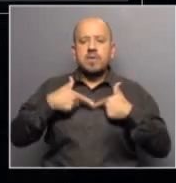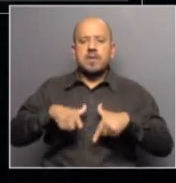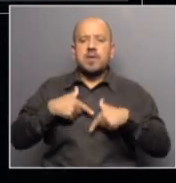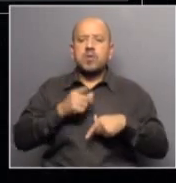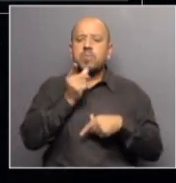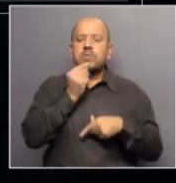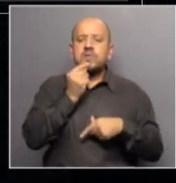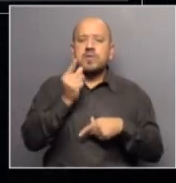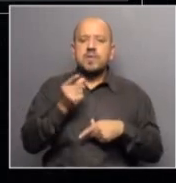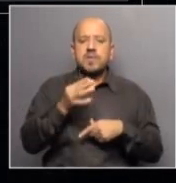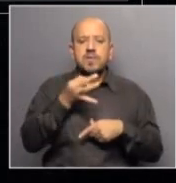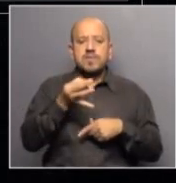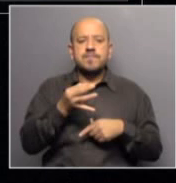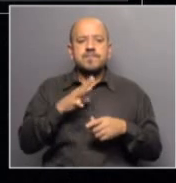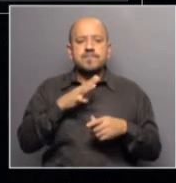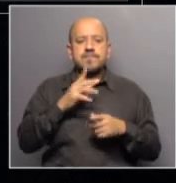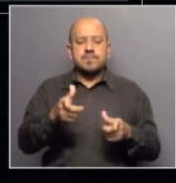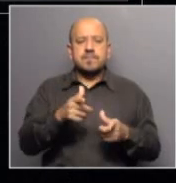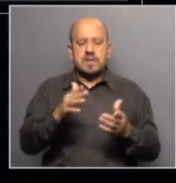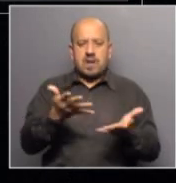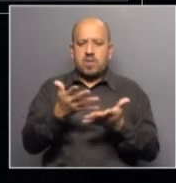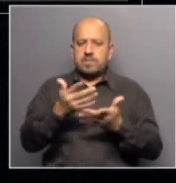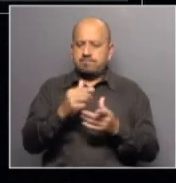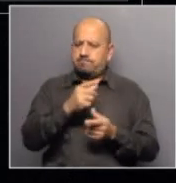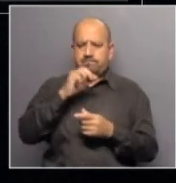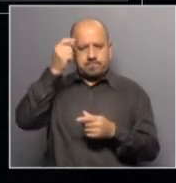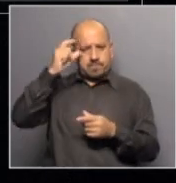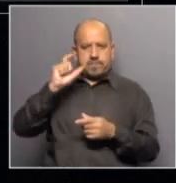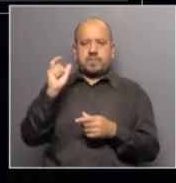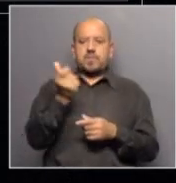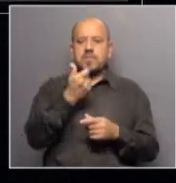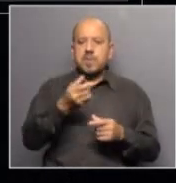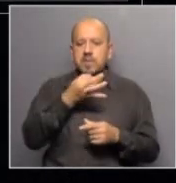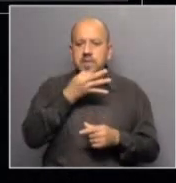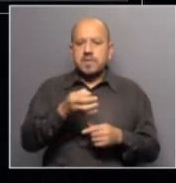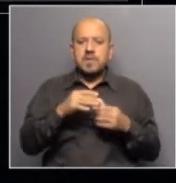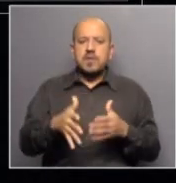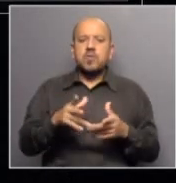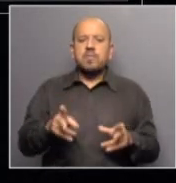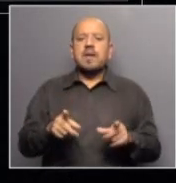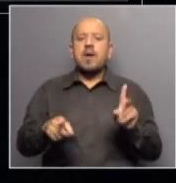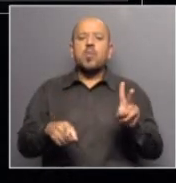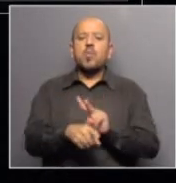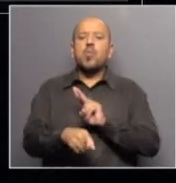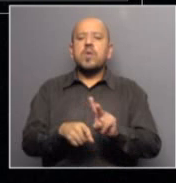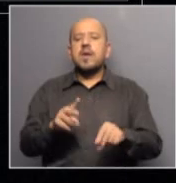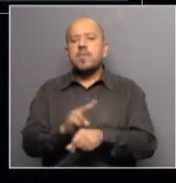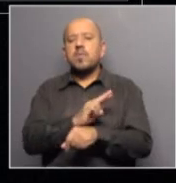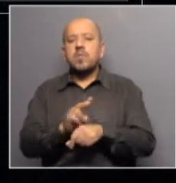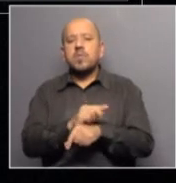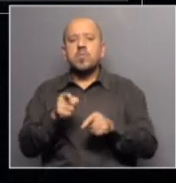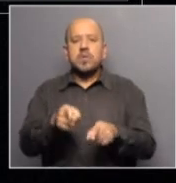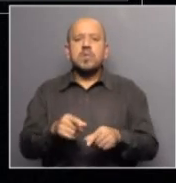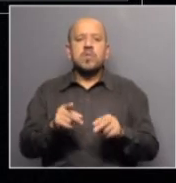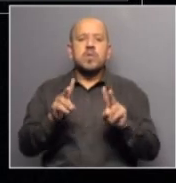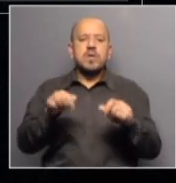mucho énfasis o se ha cambiado el discurso en el último tiempo a plantear que esto en realidad es para cuidarlos a ustedes por distintos